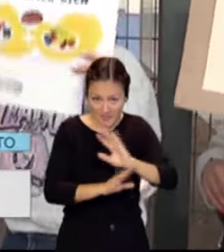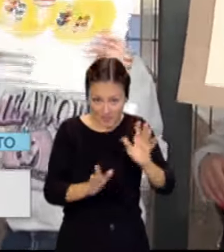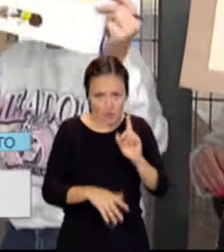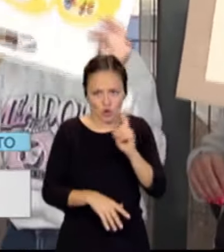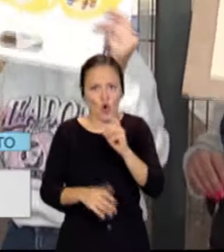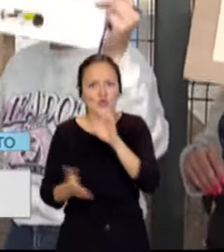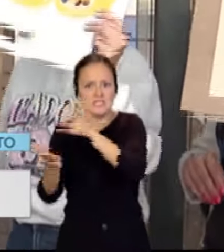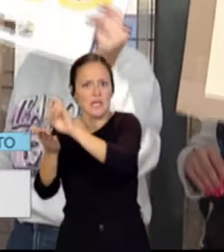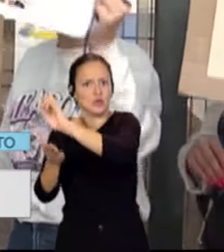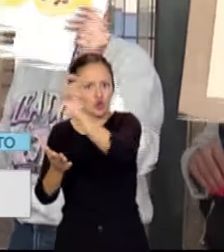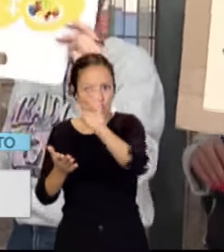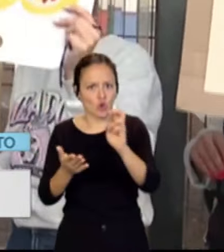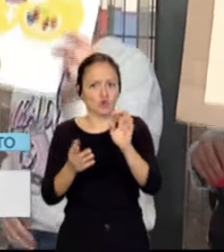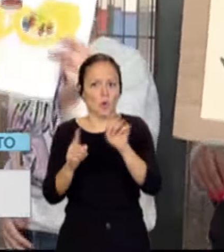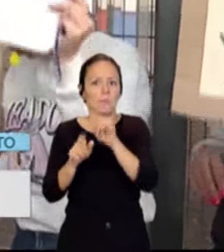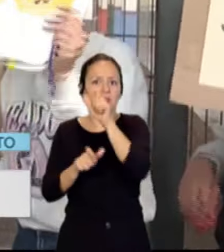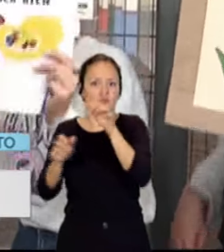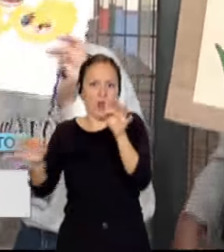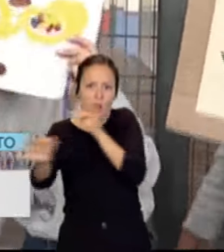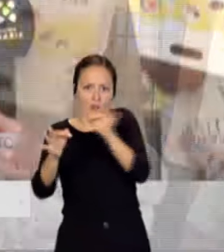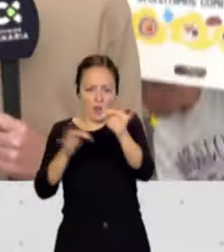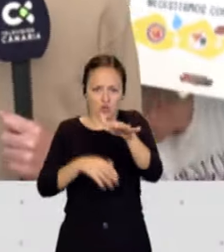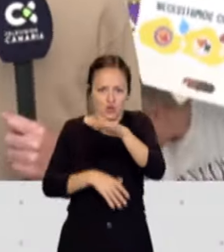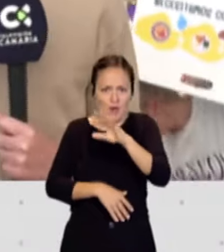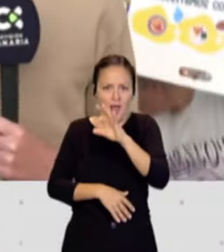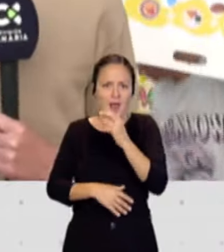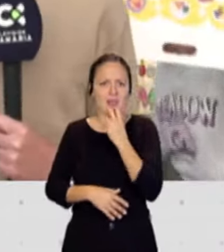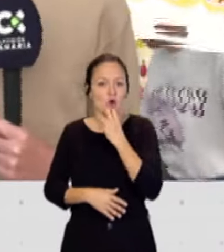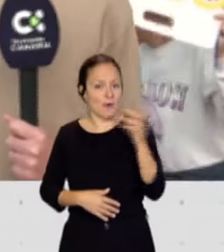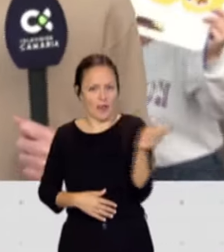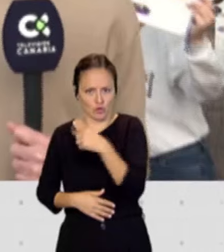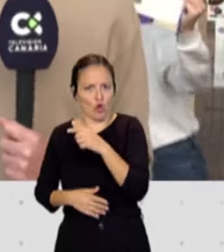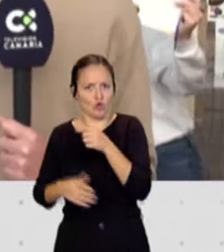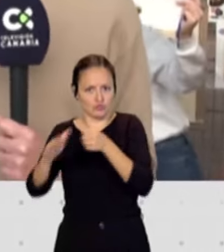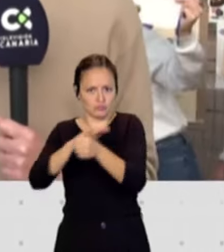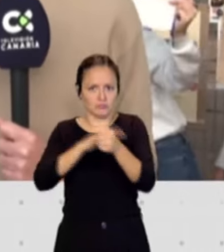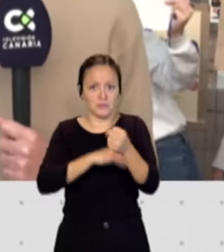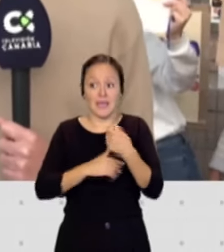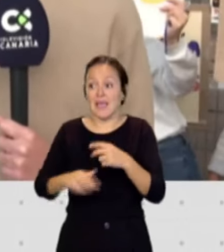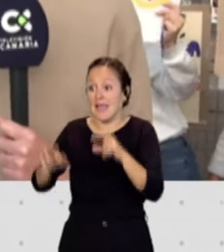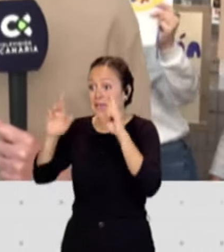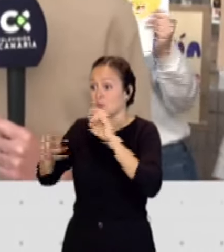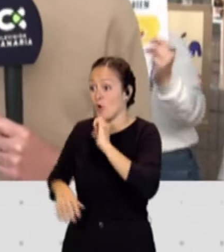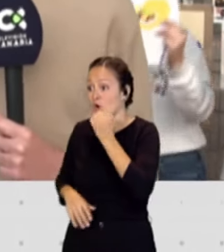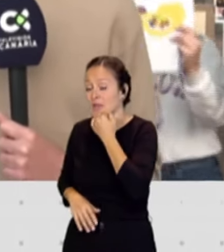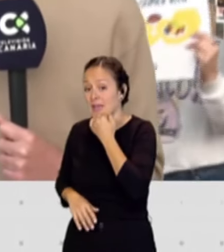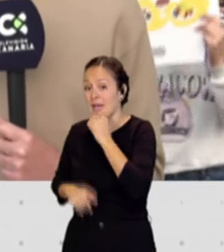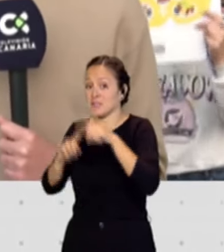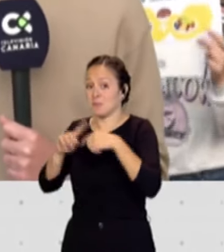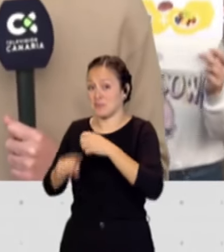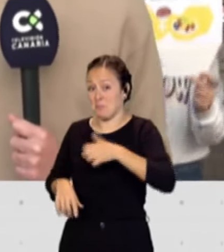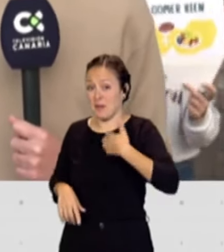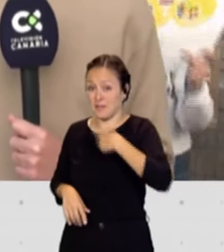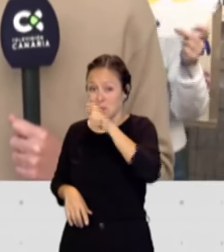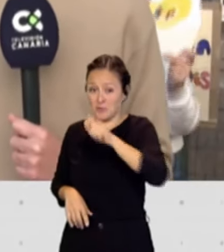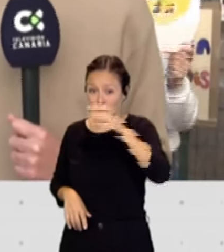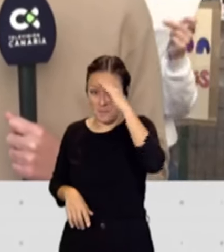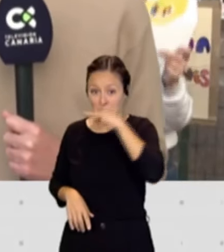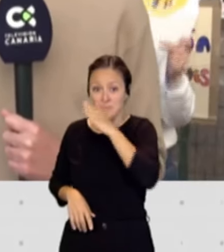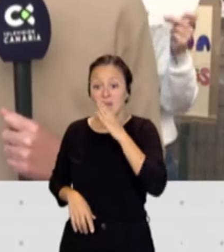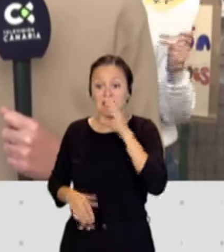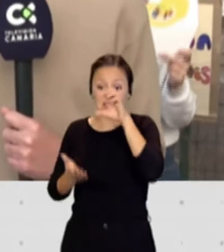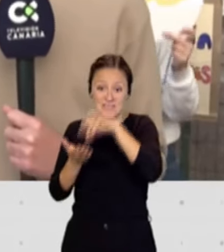puestos volantes en toda la gomera as que es es reivindicaciones ese malestar de los padres y madres del alumnado